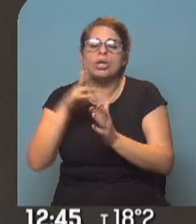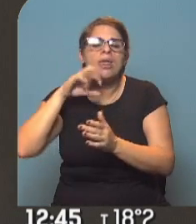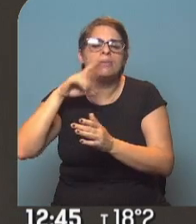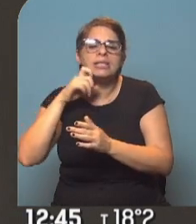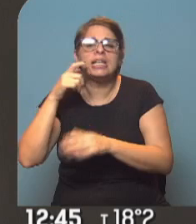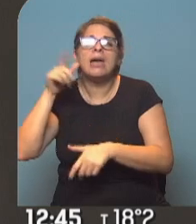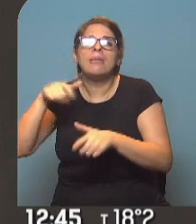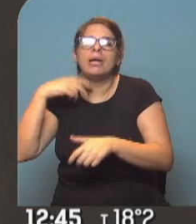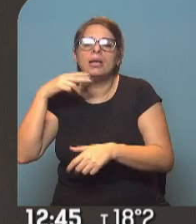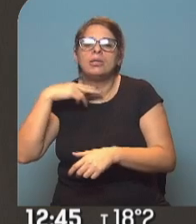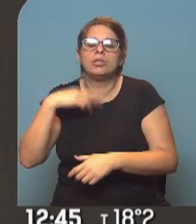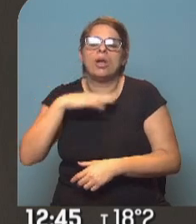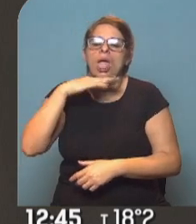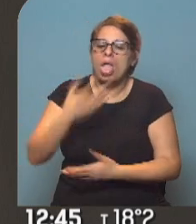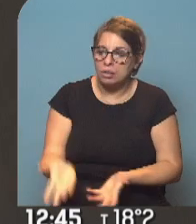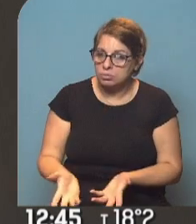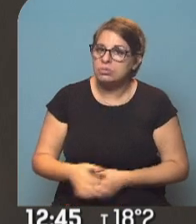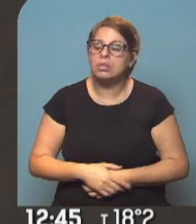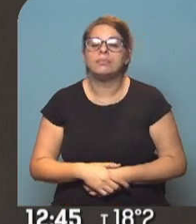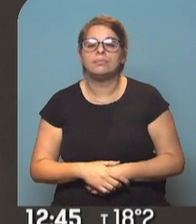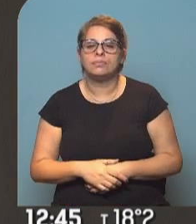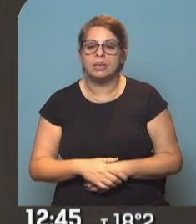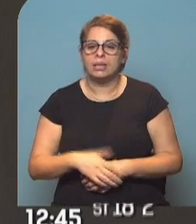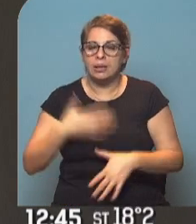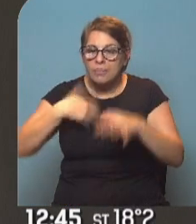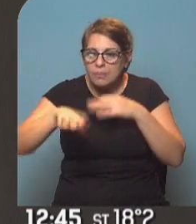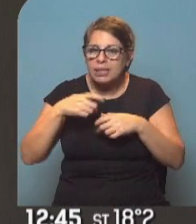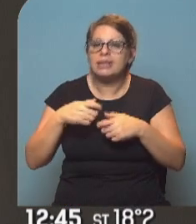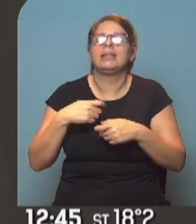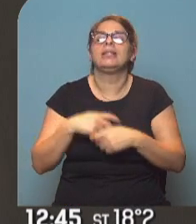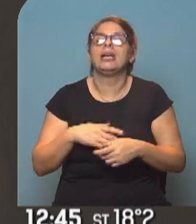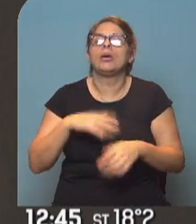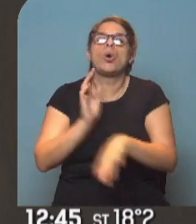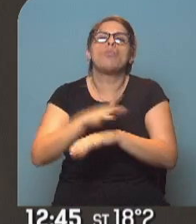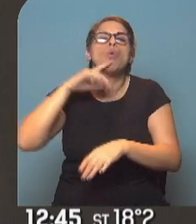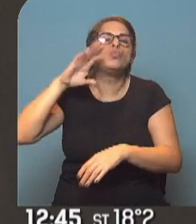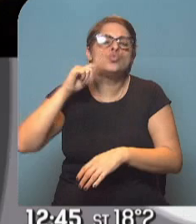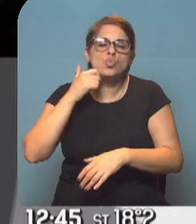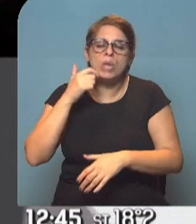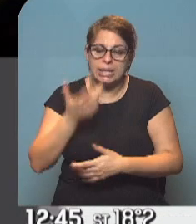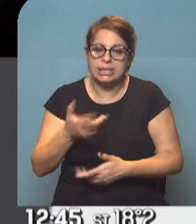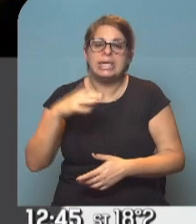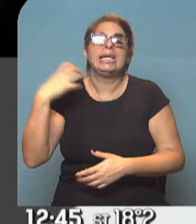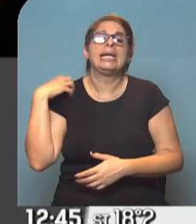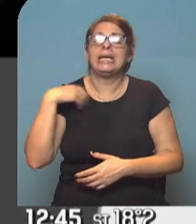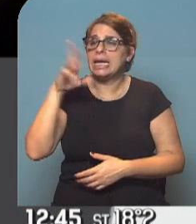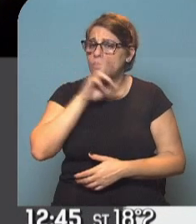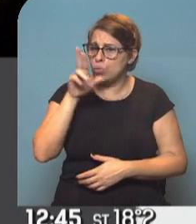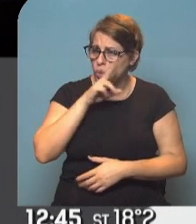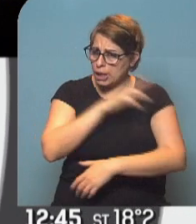perejiles, diríamos. Exacto. En Argentina, es decir, de los que se dedican al narcomenudeo, las mulas, que son en general mujeres, de los